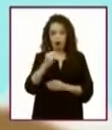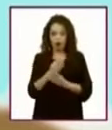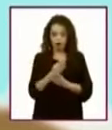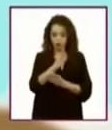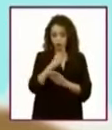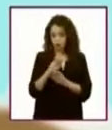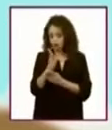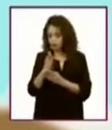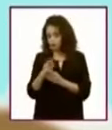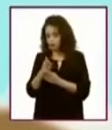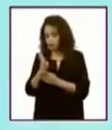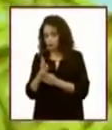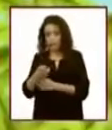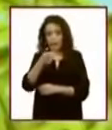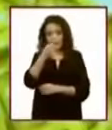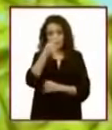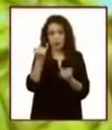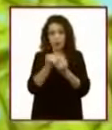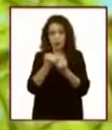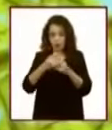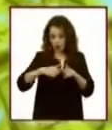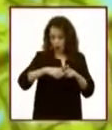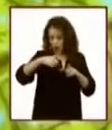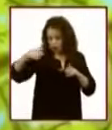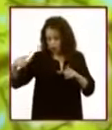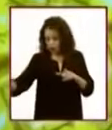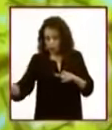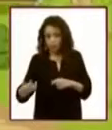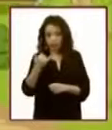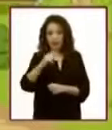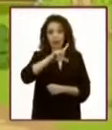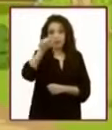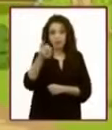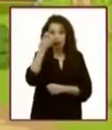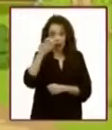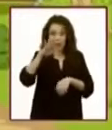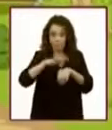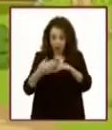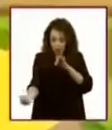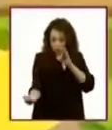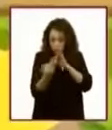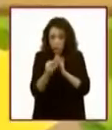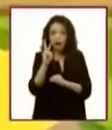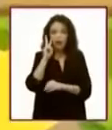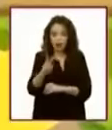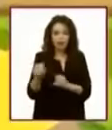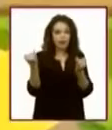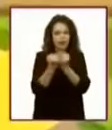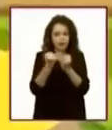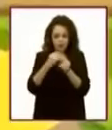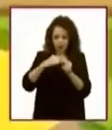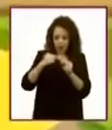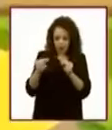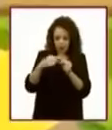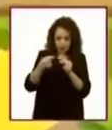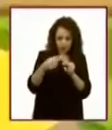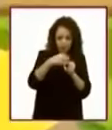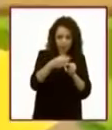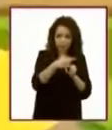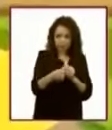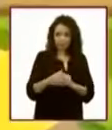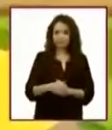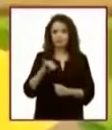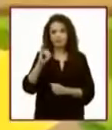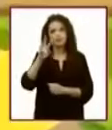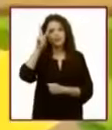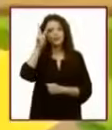primera. Y luego estas, a su vez, también se subdividen. es cierto. Yo creo que eso es como